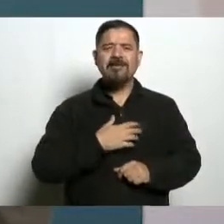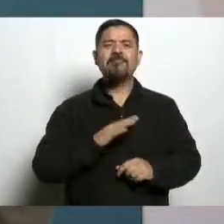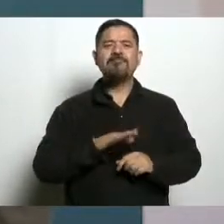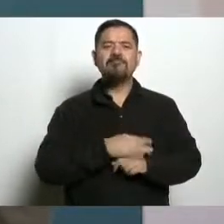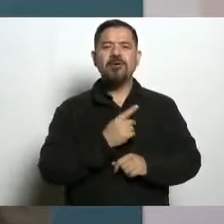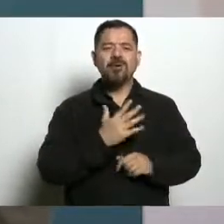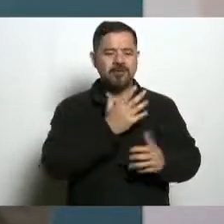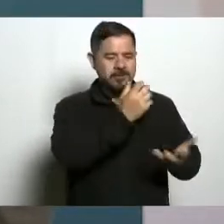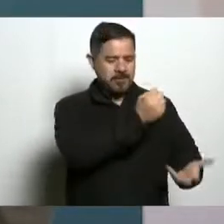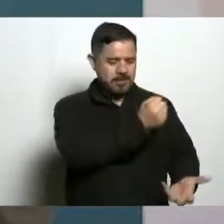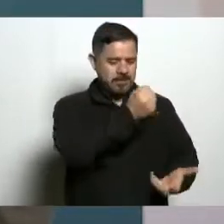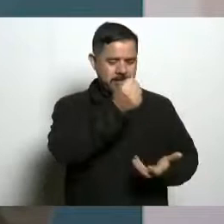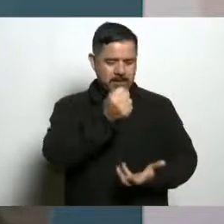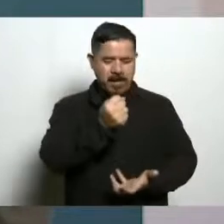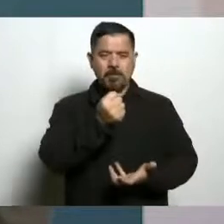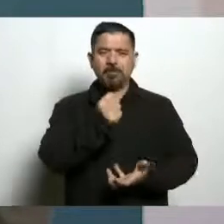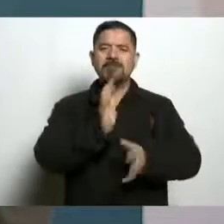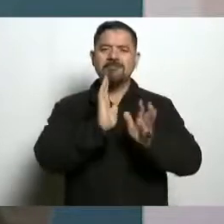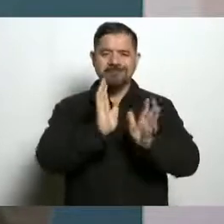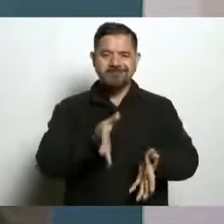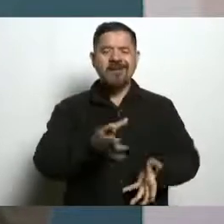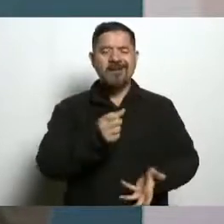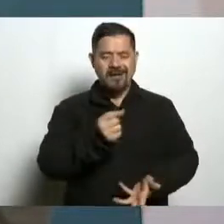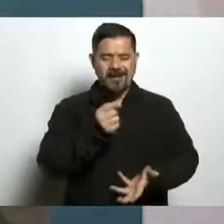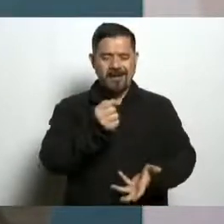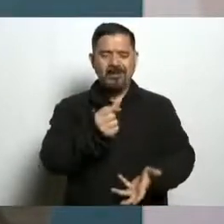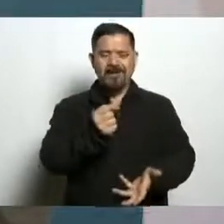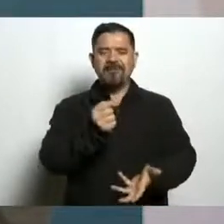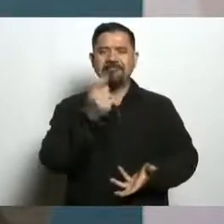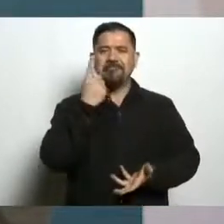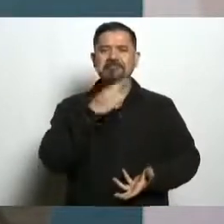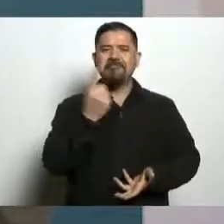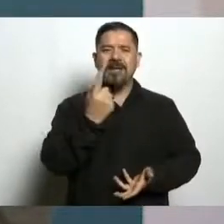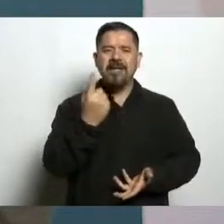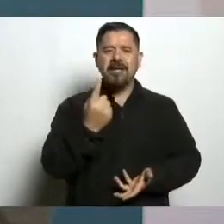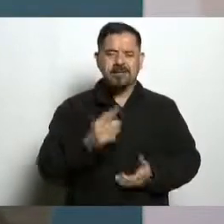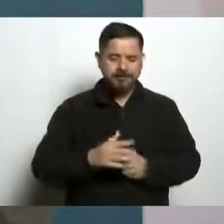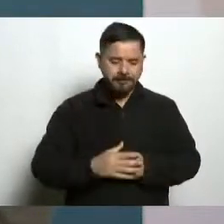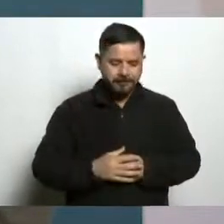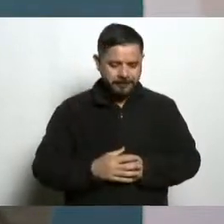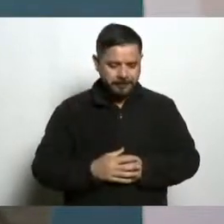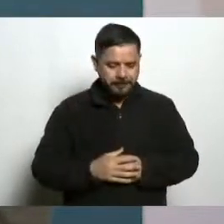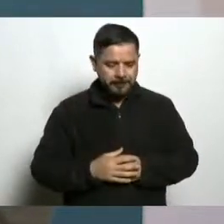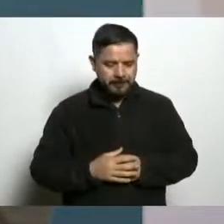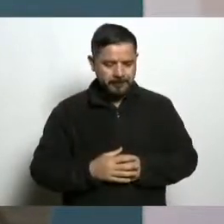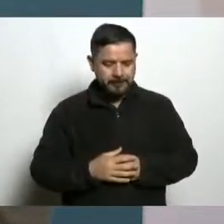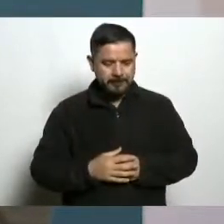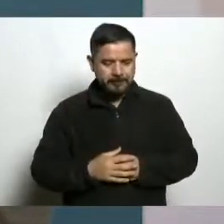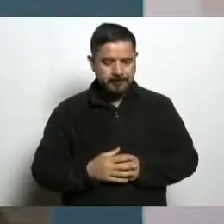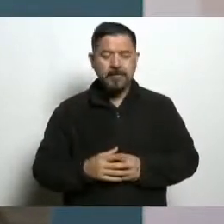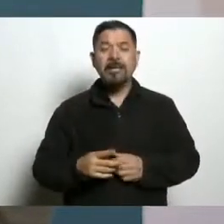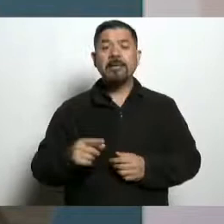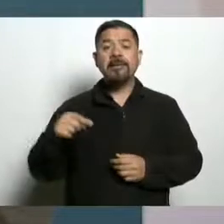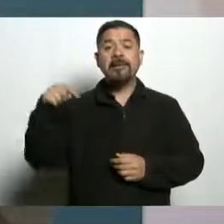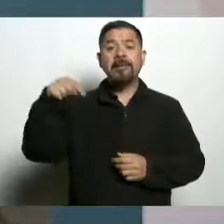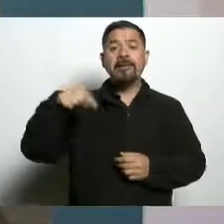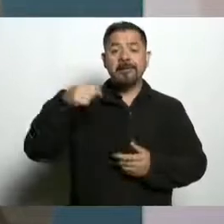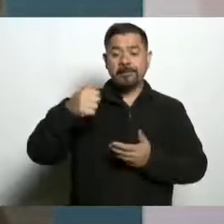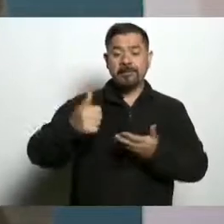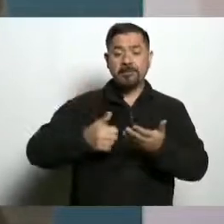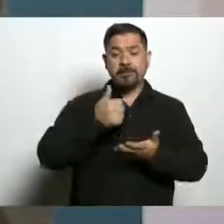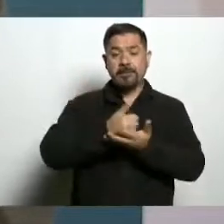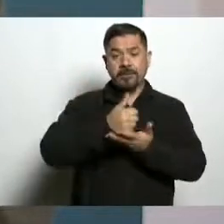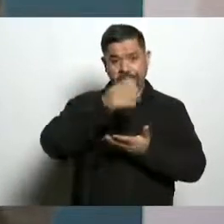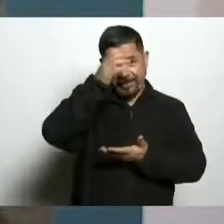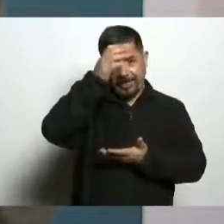recursos para la rehabilitación, el mejoramiento del centro